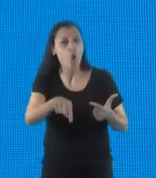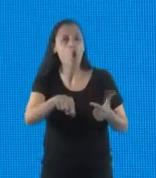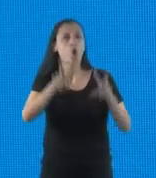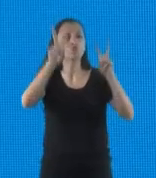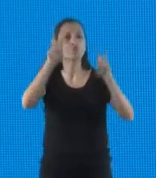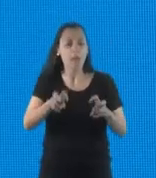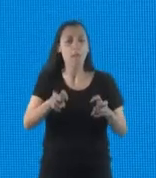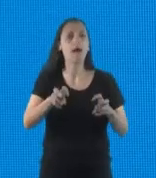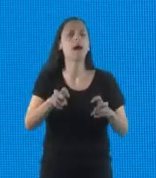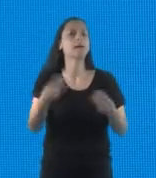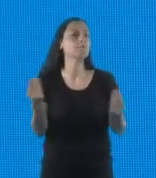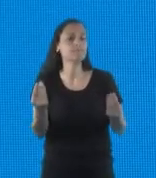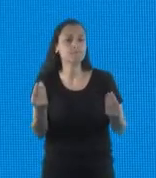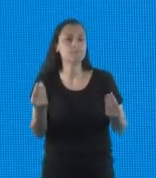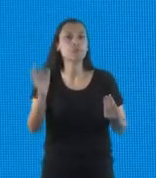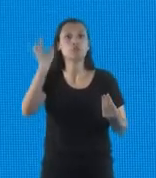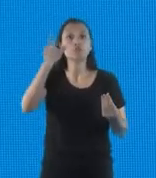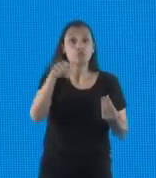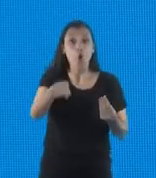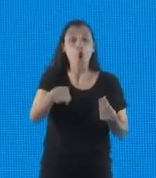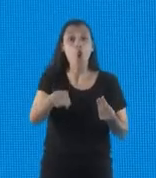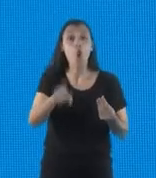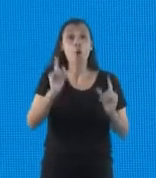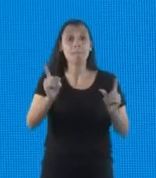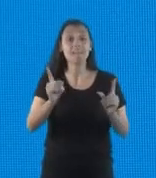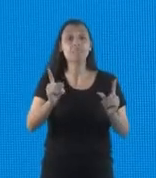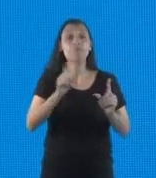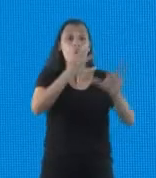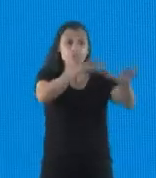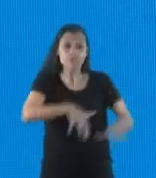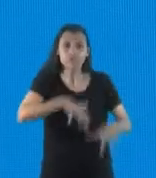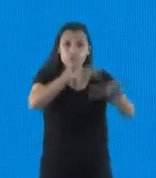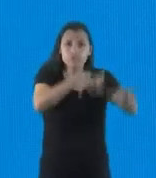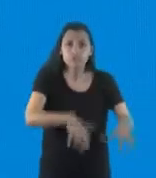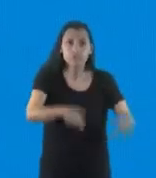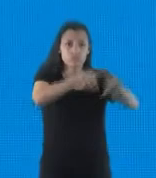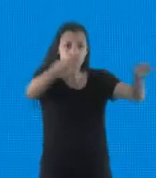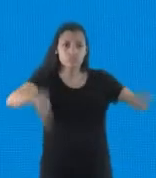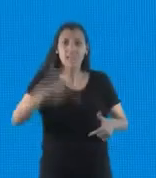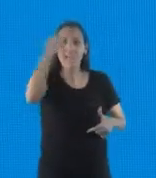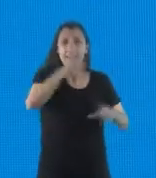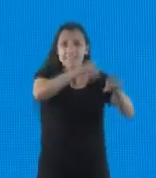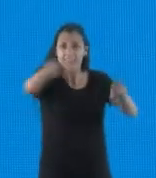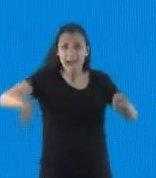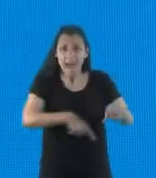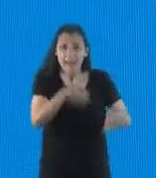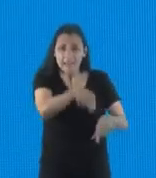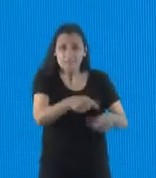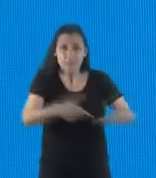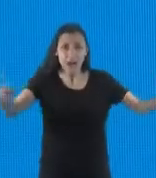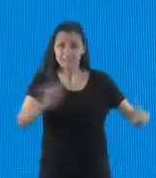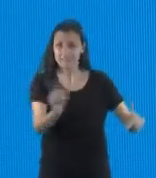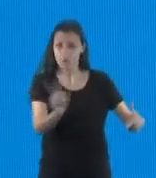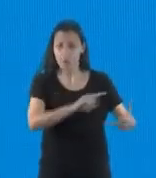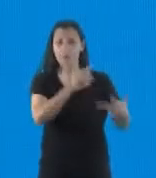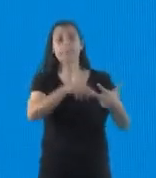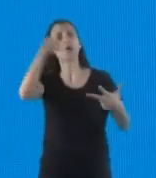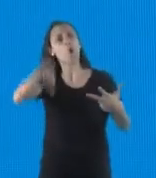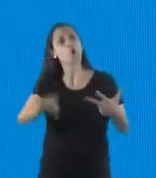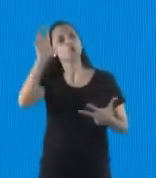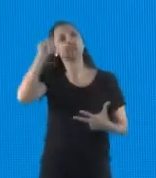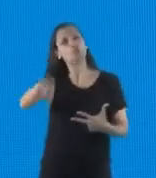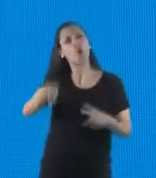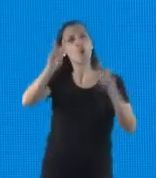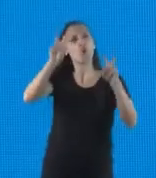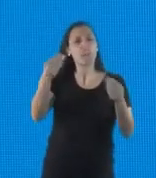la extensión de la superficie cultivable de la Argentina, que no es simplemente la